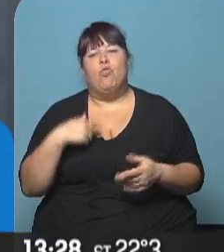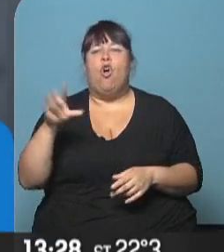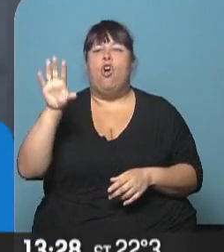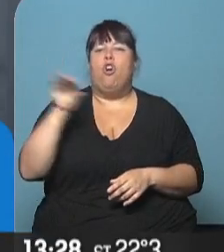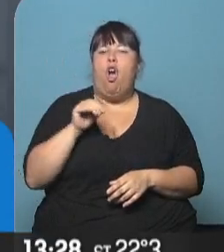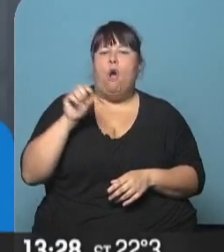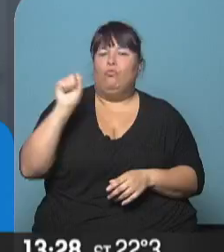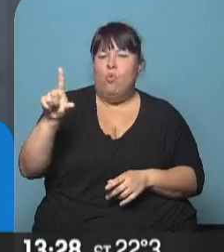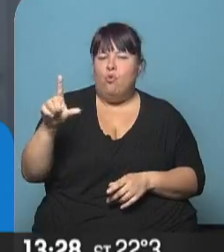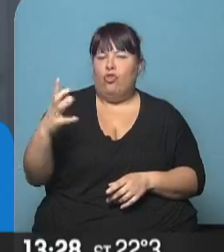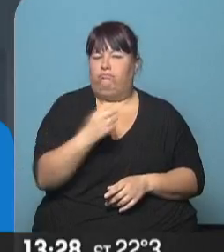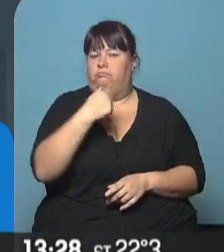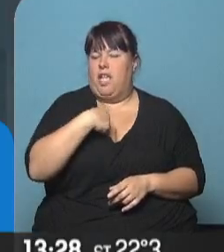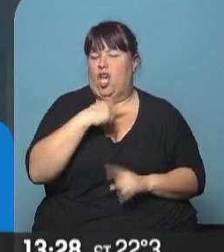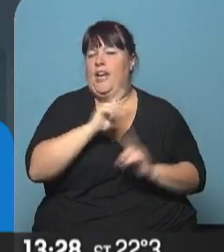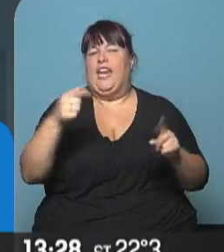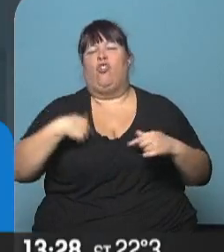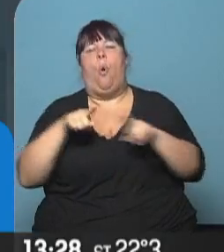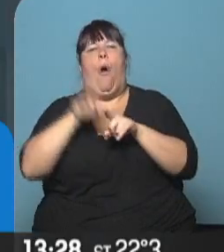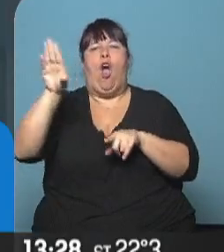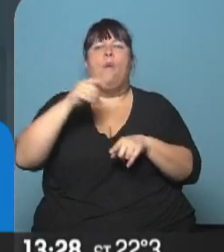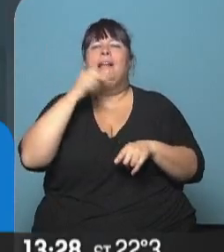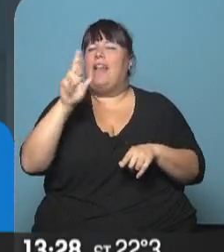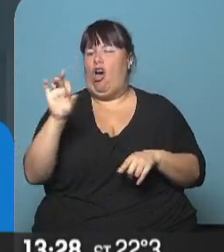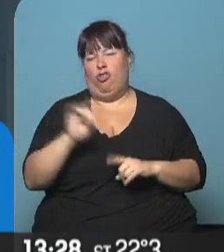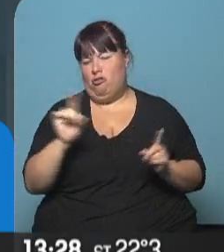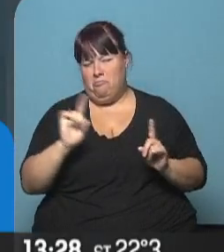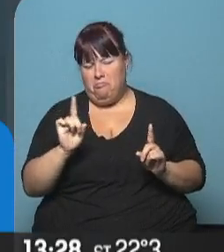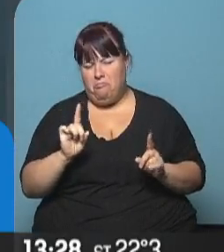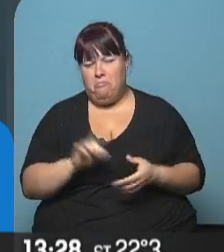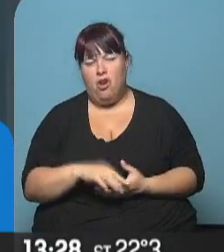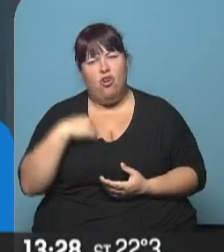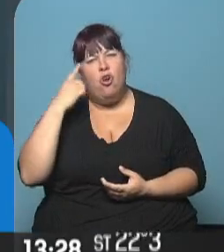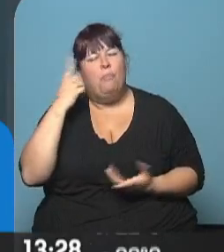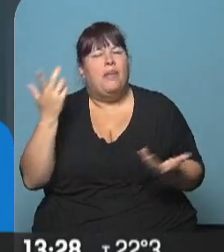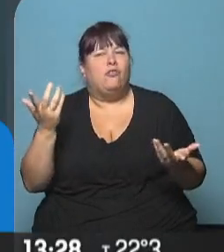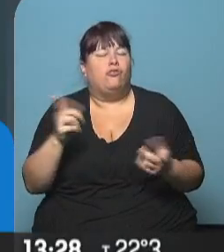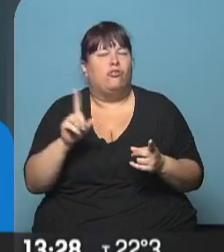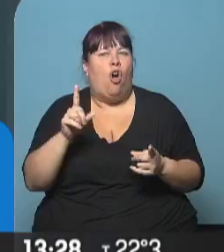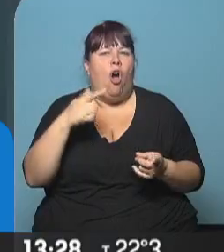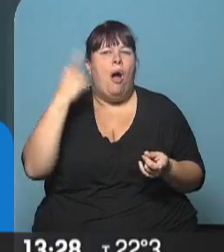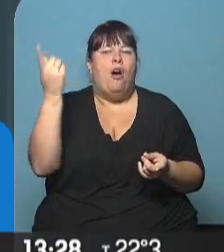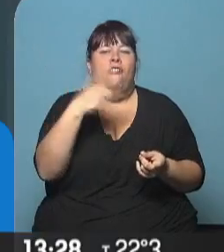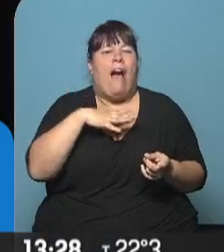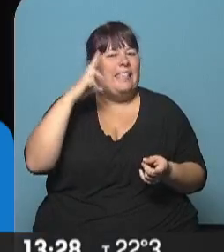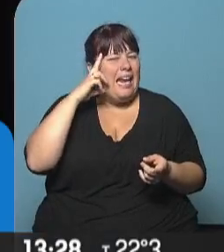apropiarme de nada, ni ser Sandro, ni vaya, insultar